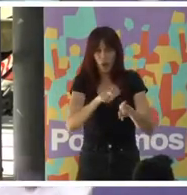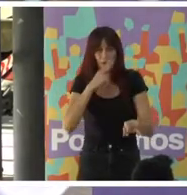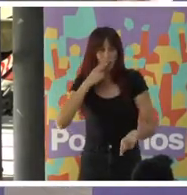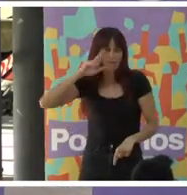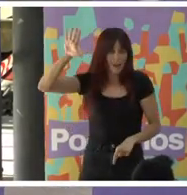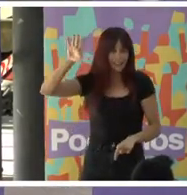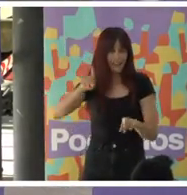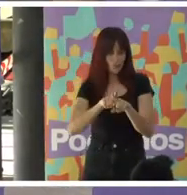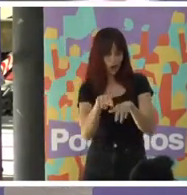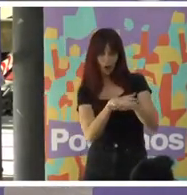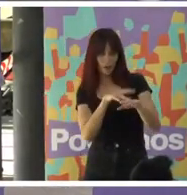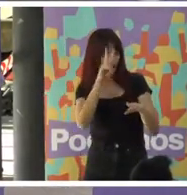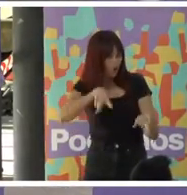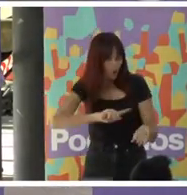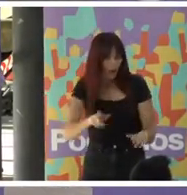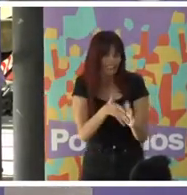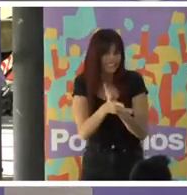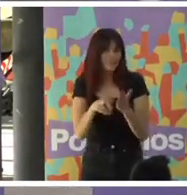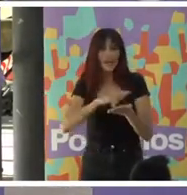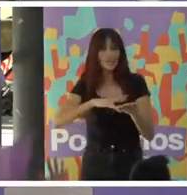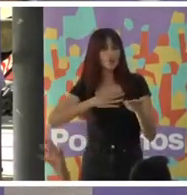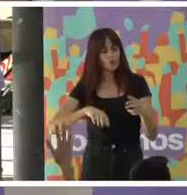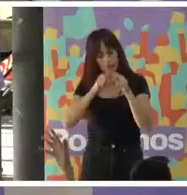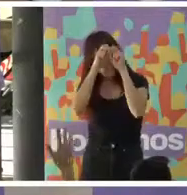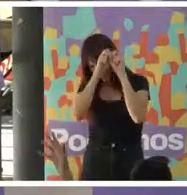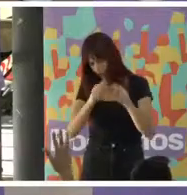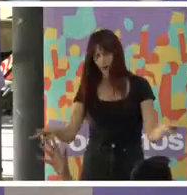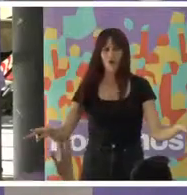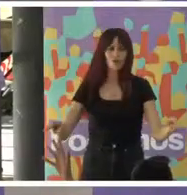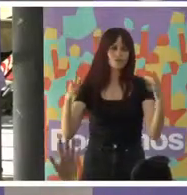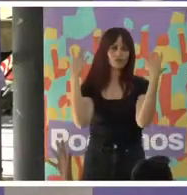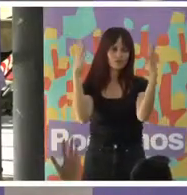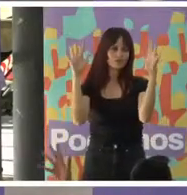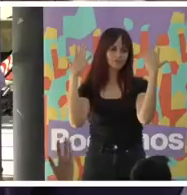nos desgobiernan y que están haciendo una región de Murcia mucho peor.